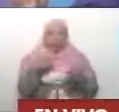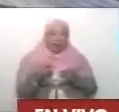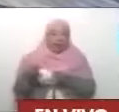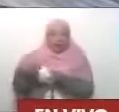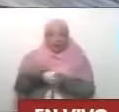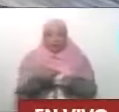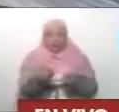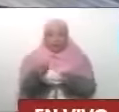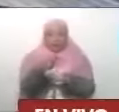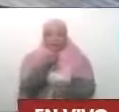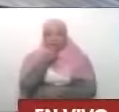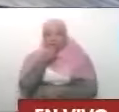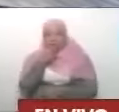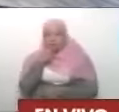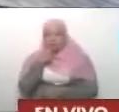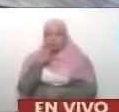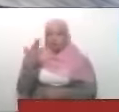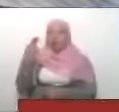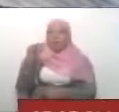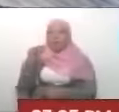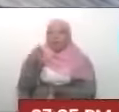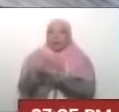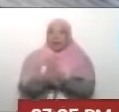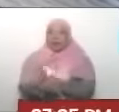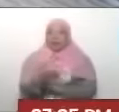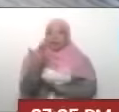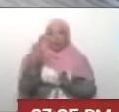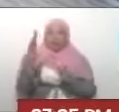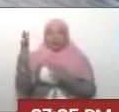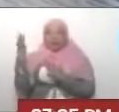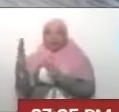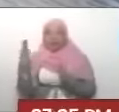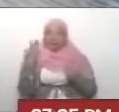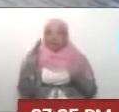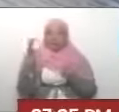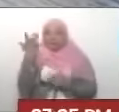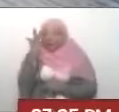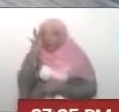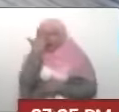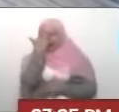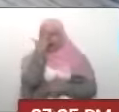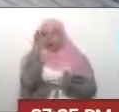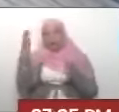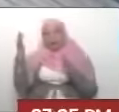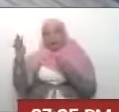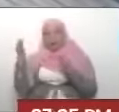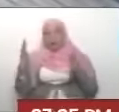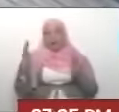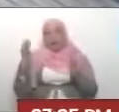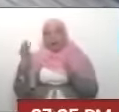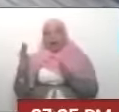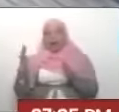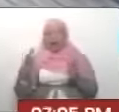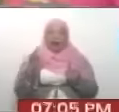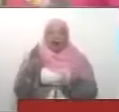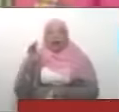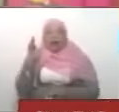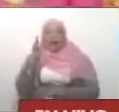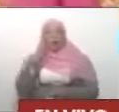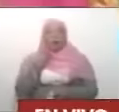Yuruari, rico en aluvión. Y si usted lo duda, pues venga él y ponga atención.